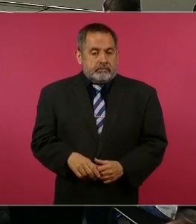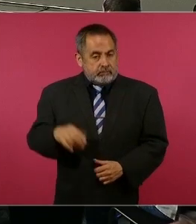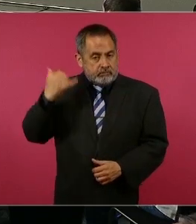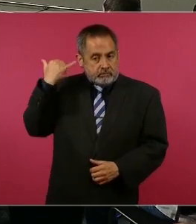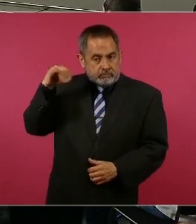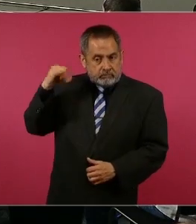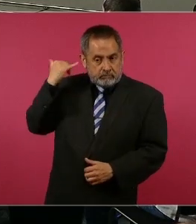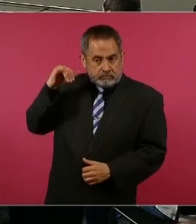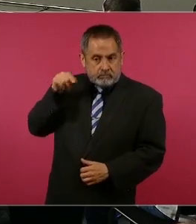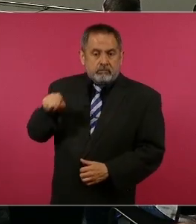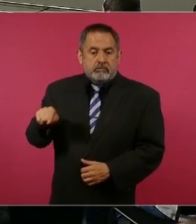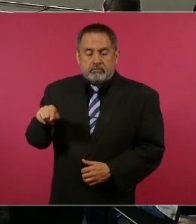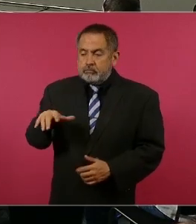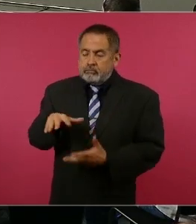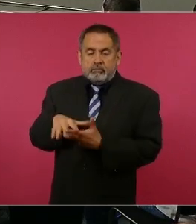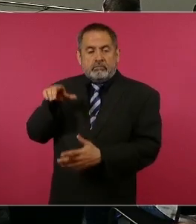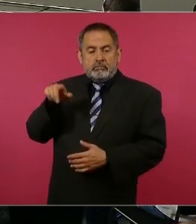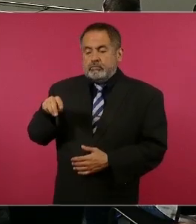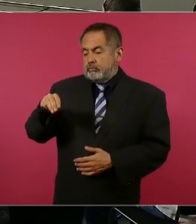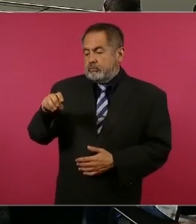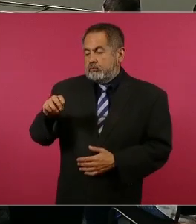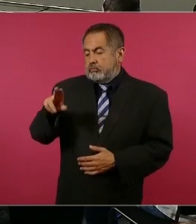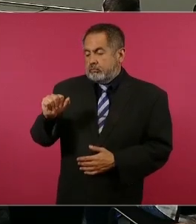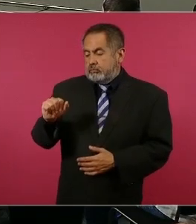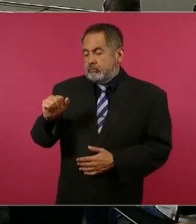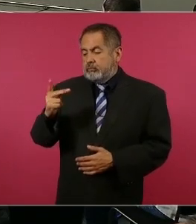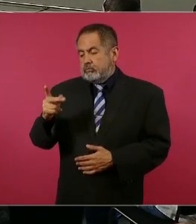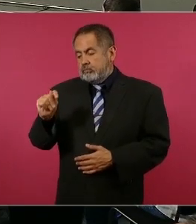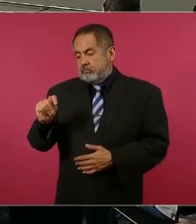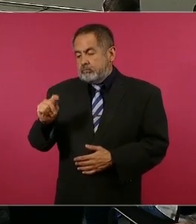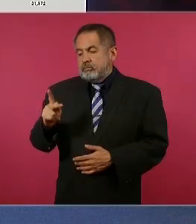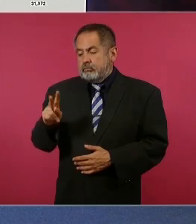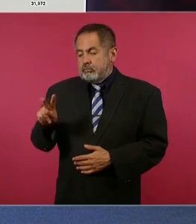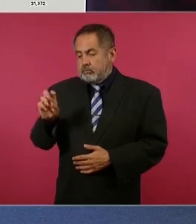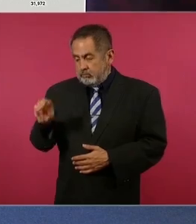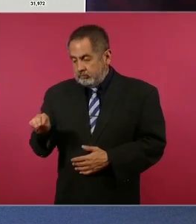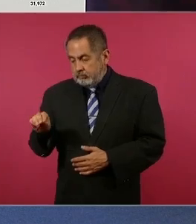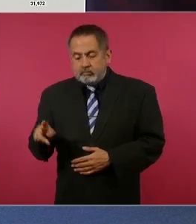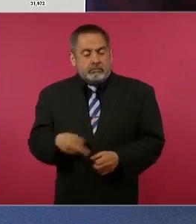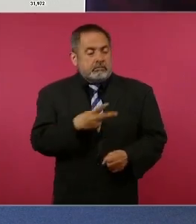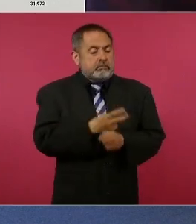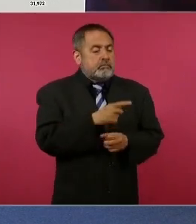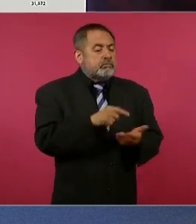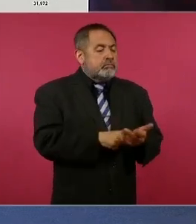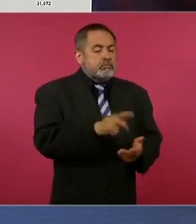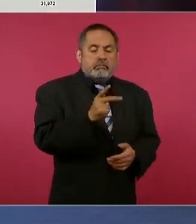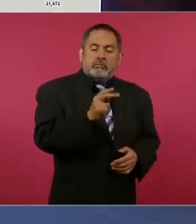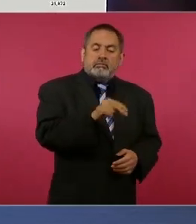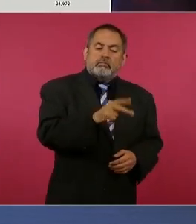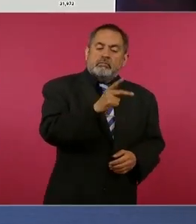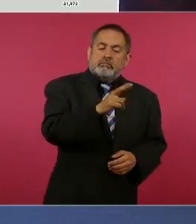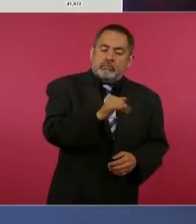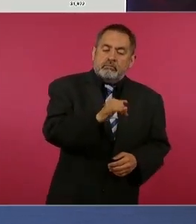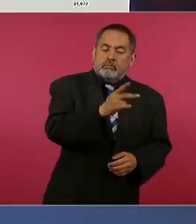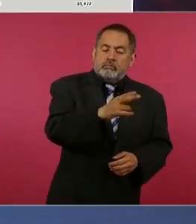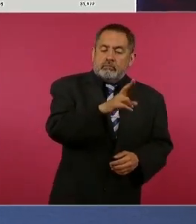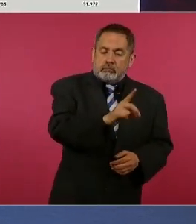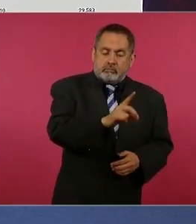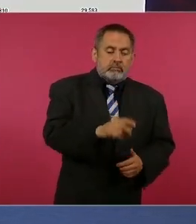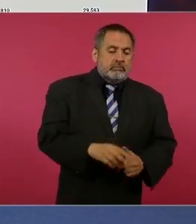Yucatán, por mayoría, Morena, PT, Verde y primera minoría, PAN, PRI, PRD.